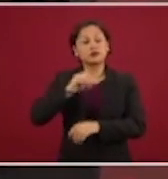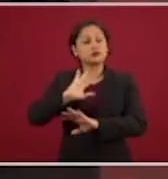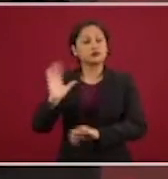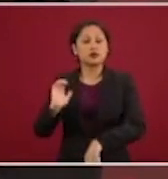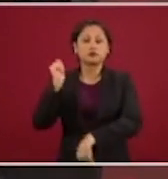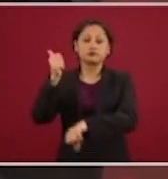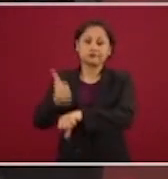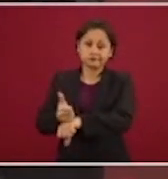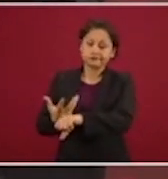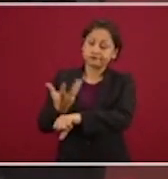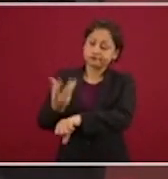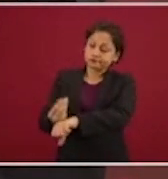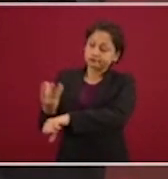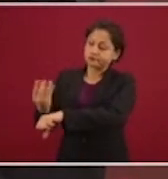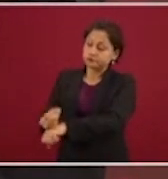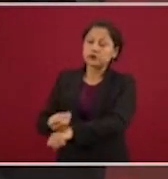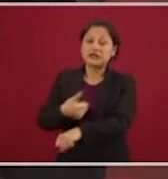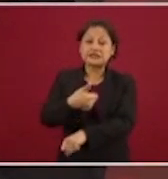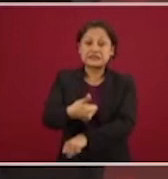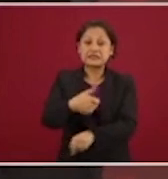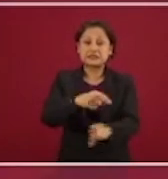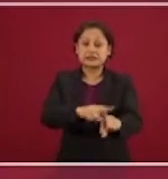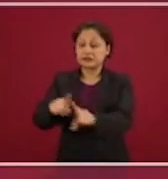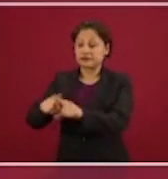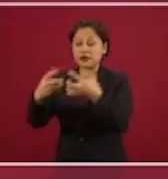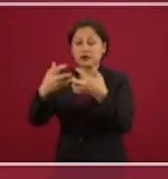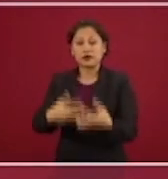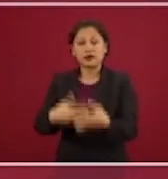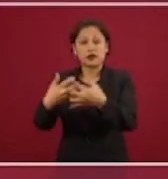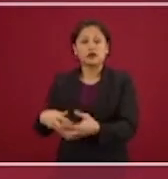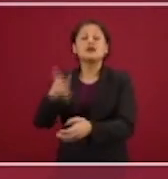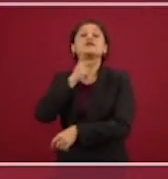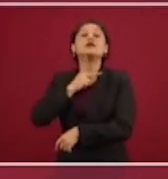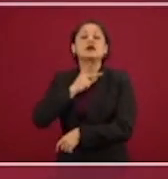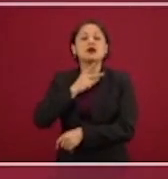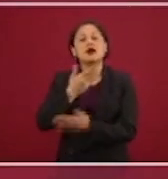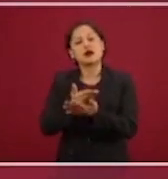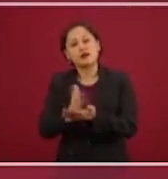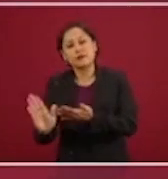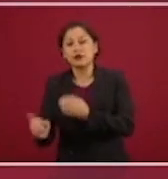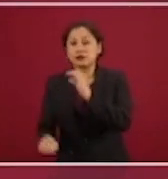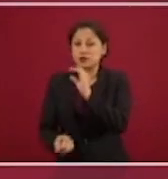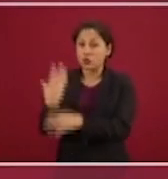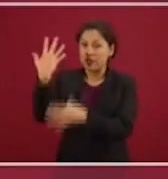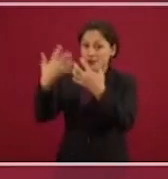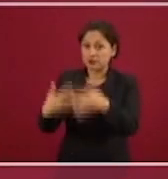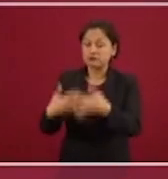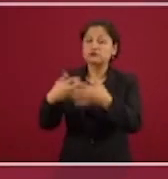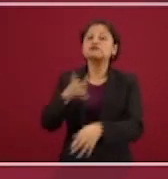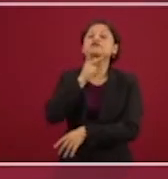se tienen y construyendo la nueva refinería de Dos Bocas, que vamos a